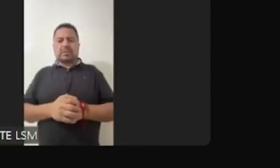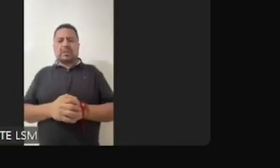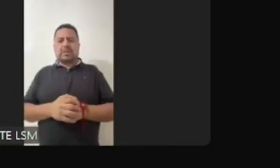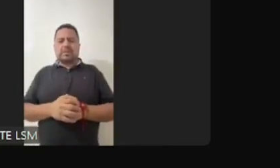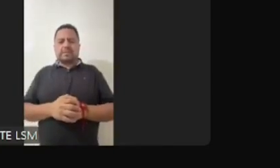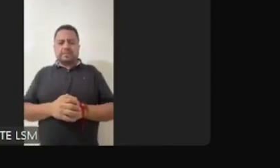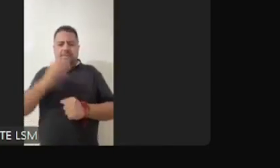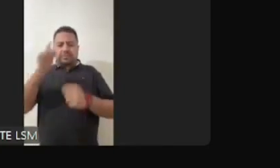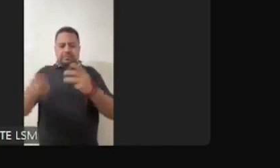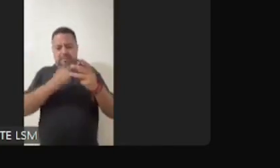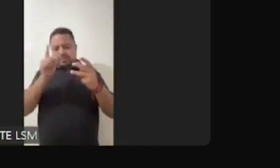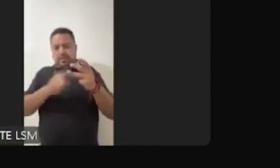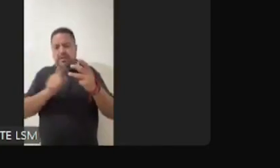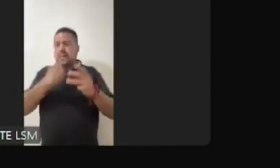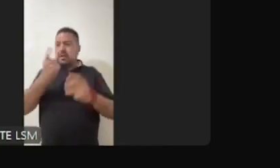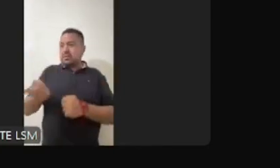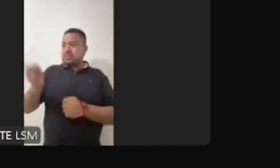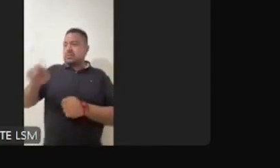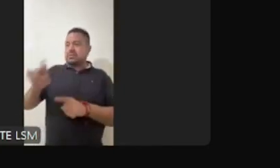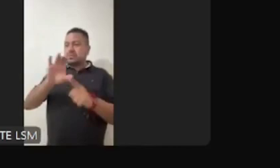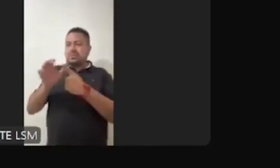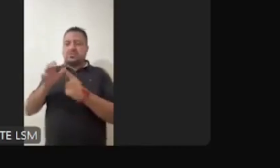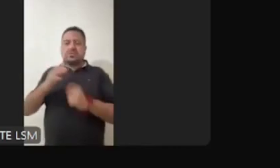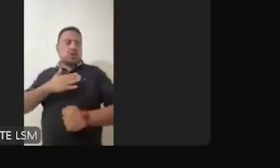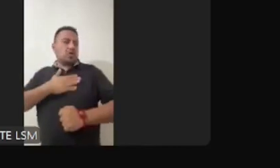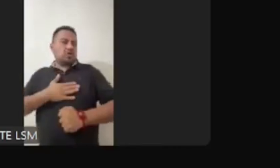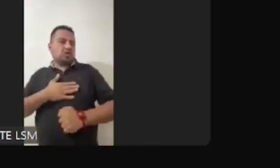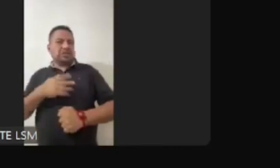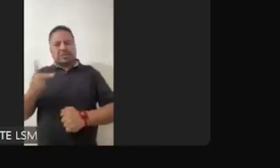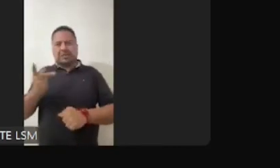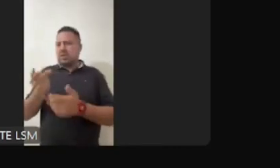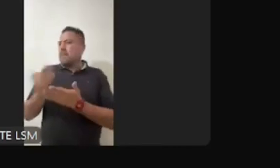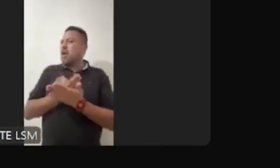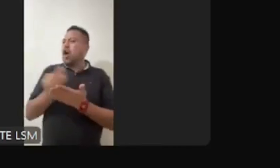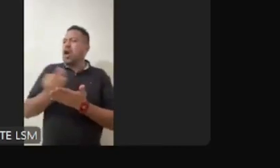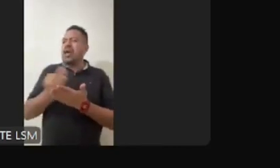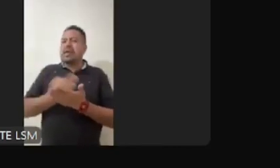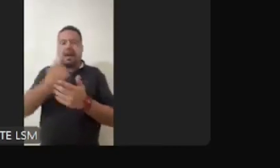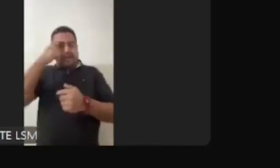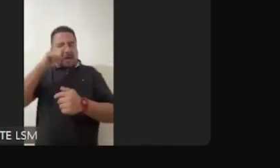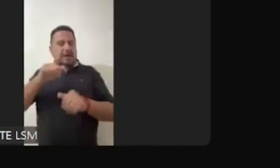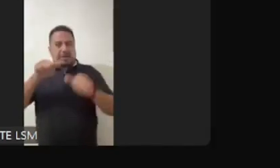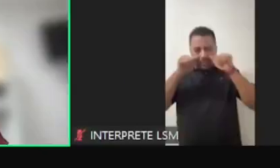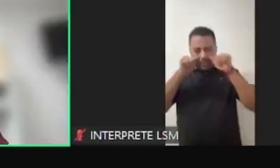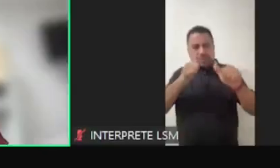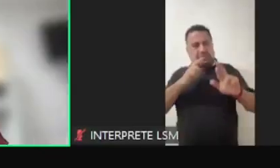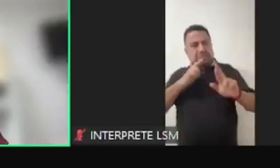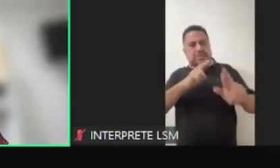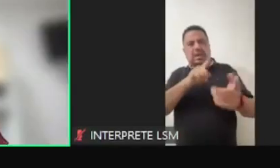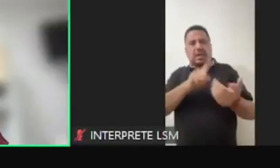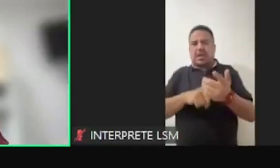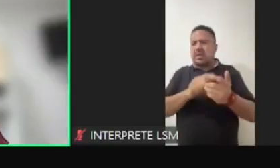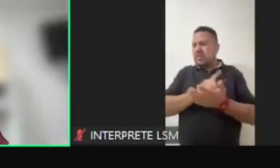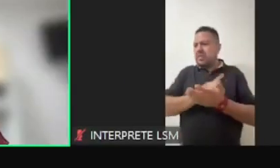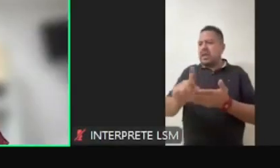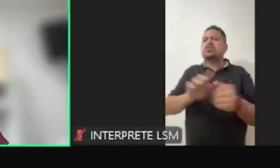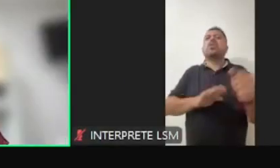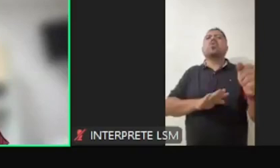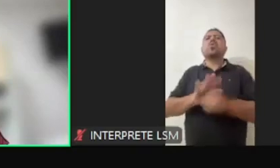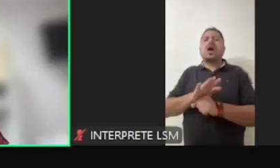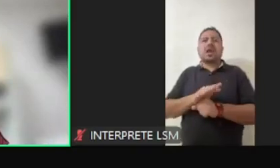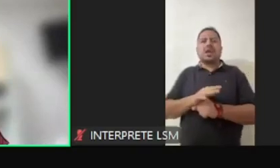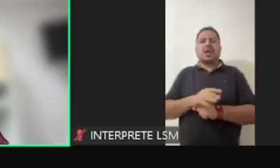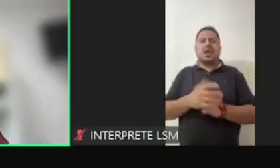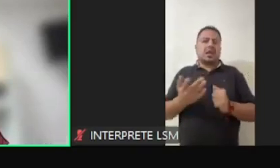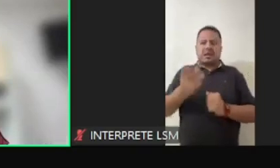61/2020 se ordena la comisión de justicia de morena para que emita en una resolución apegada derecho para lo cual es